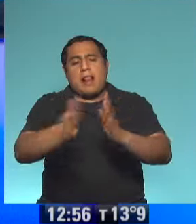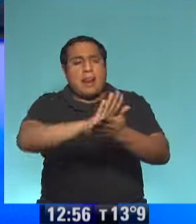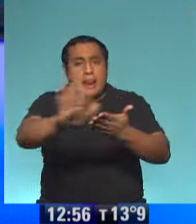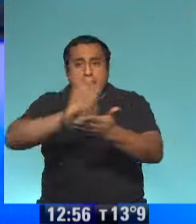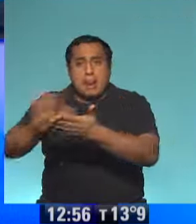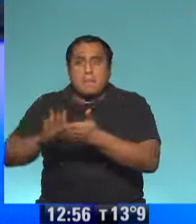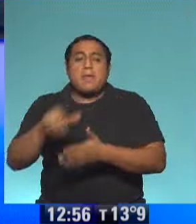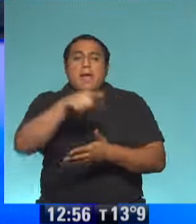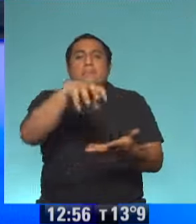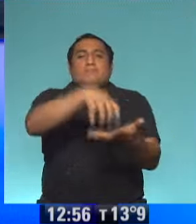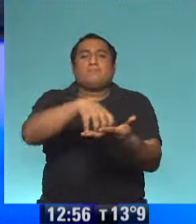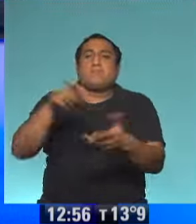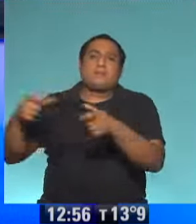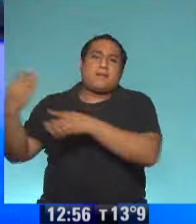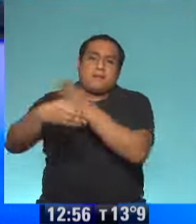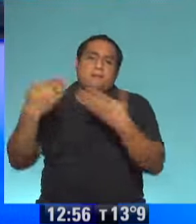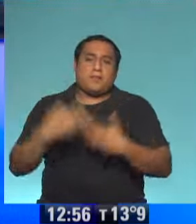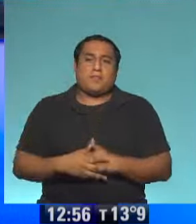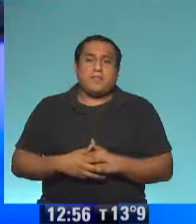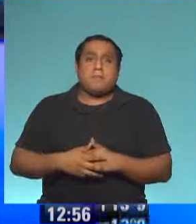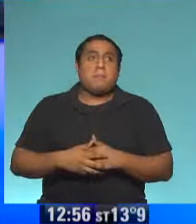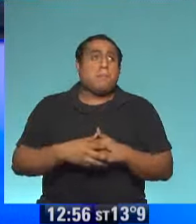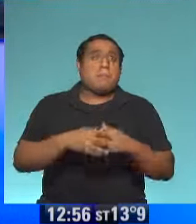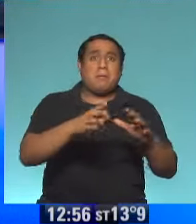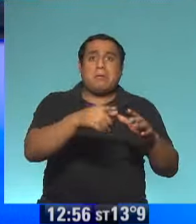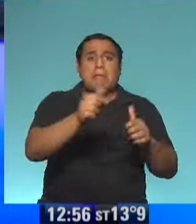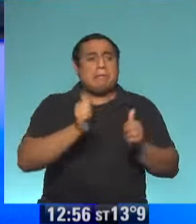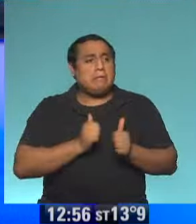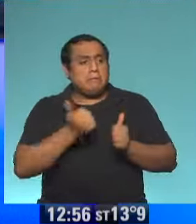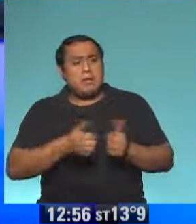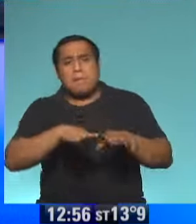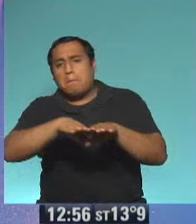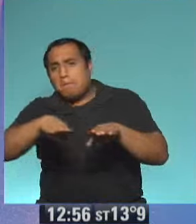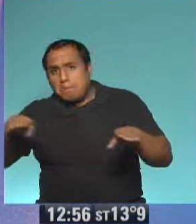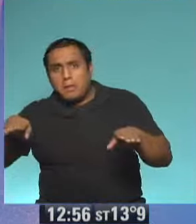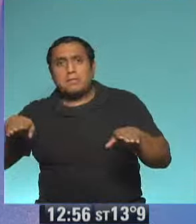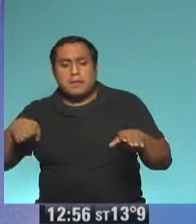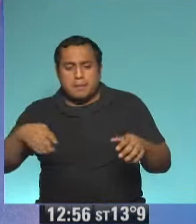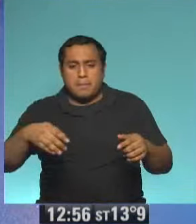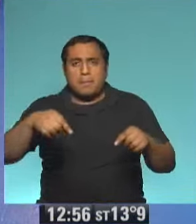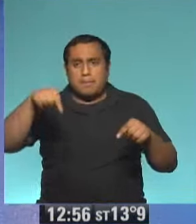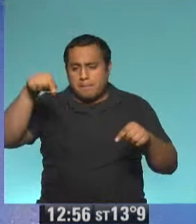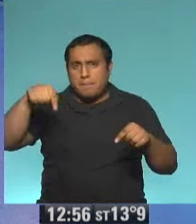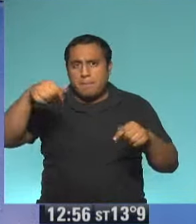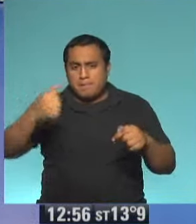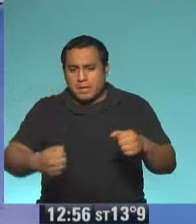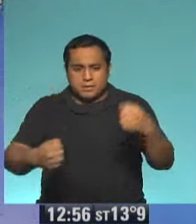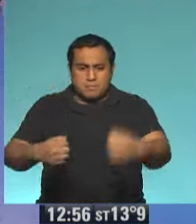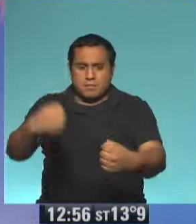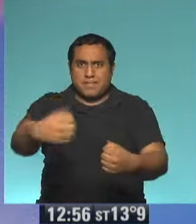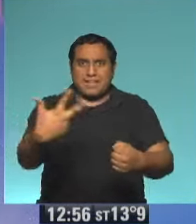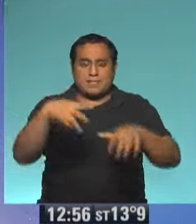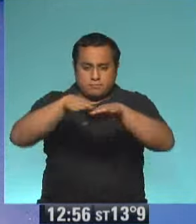su consultorio. A la vista no había nada más que un par de sillas, una mesa de mármol de tres patas que acarreó del jardín, una